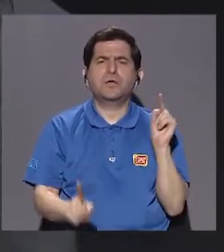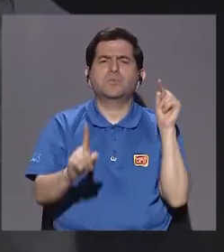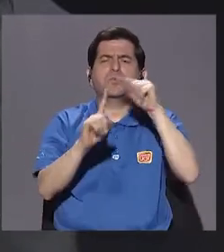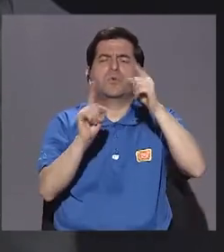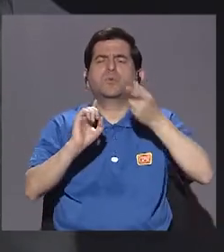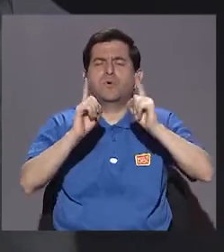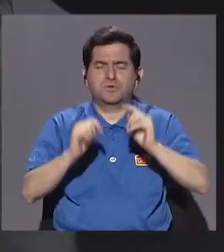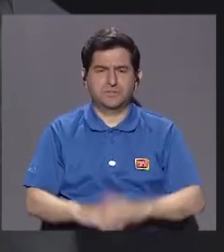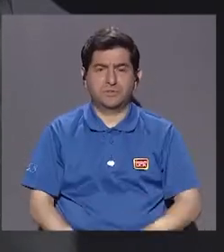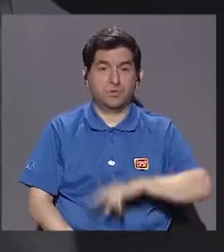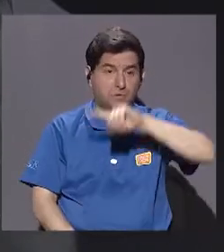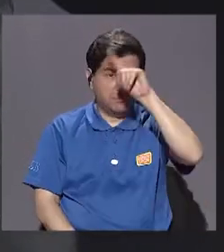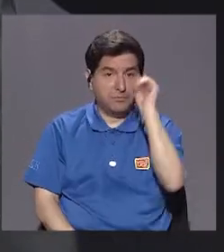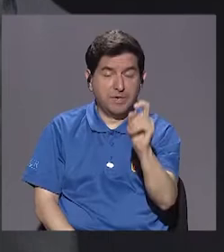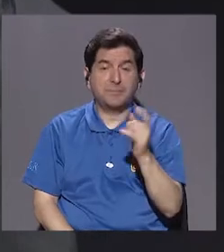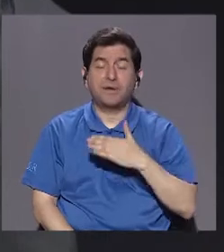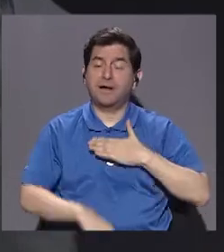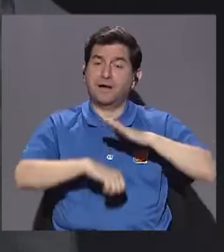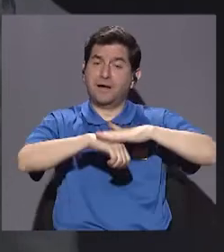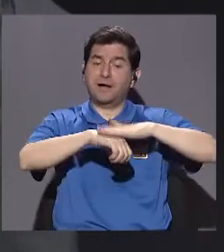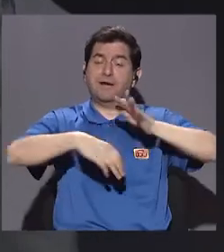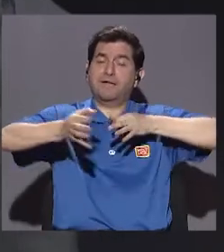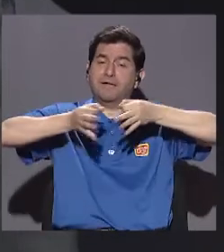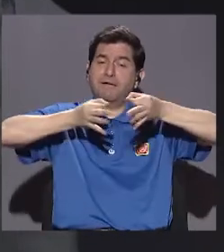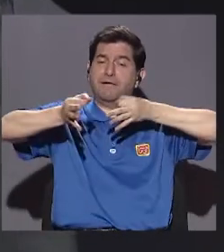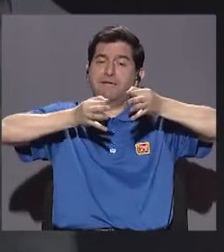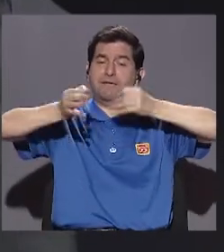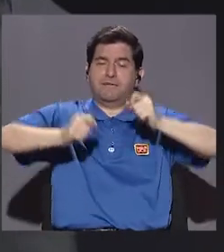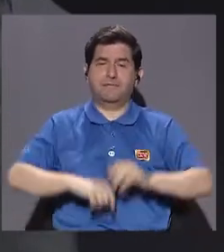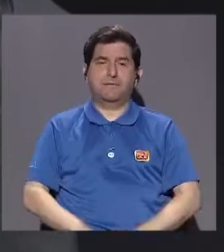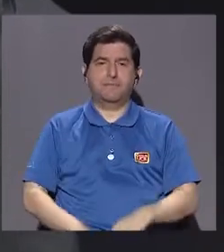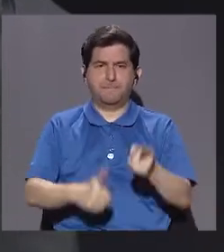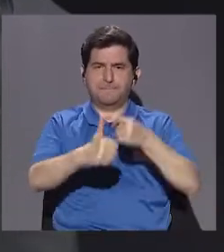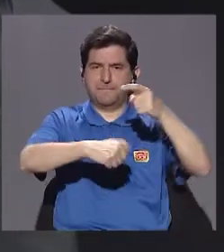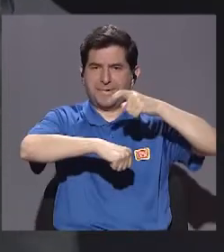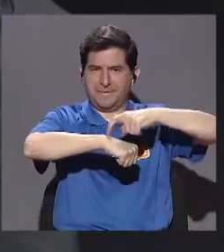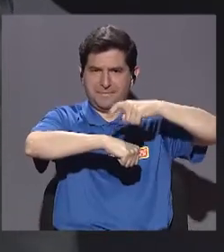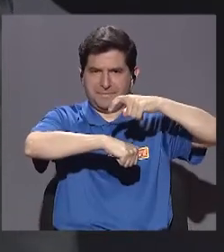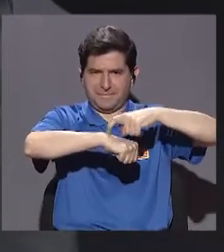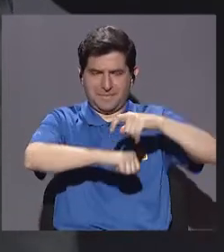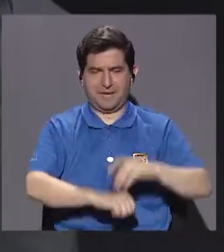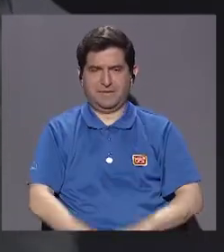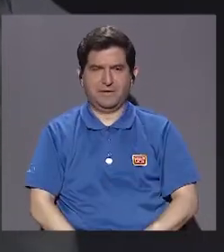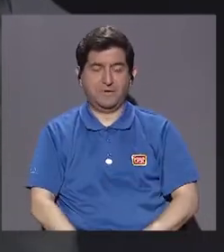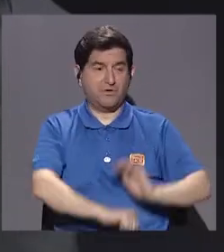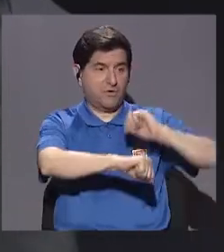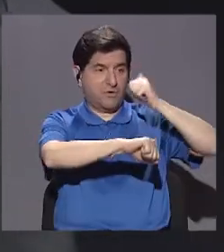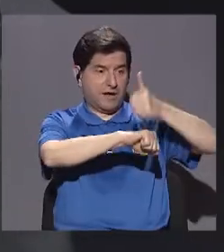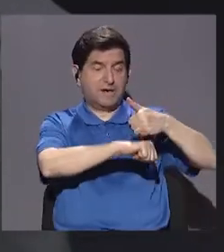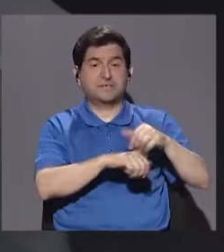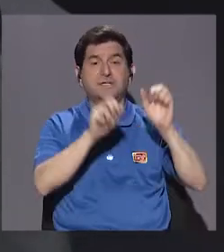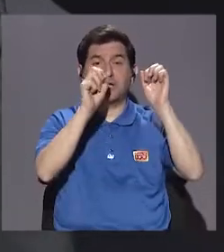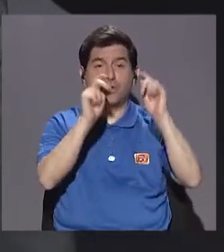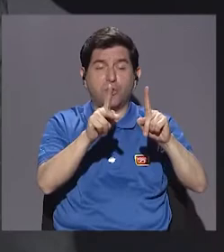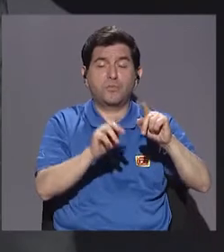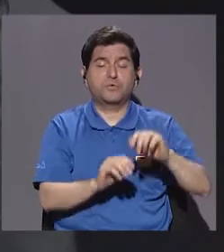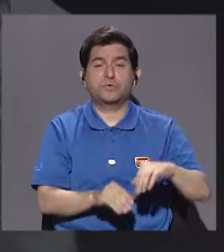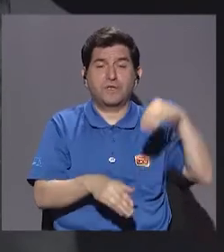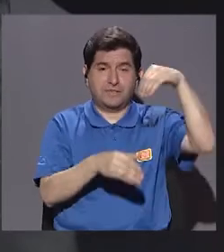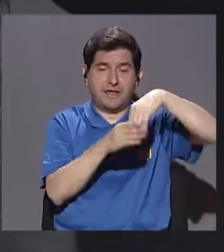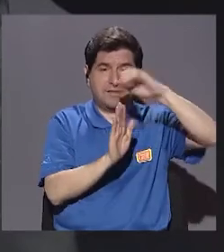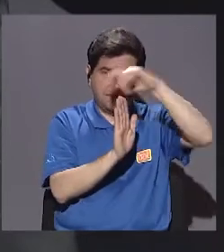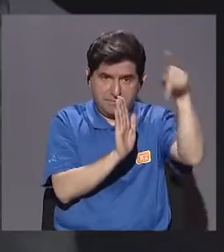la pregunta me me permite explicar que en un primer momento cuando se establece esta posibilidad constitucionalmente